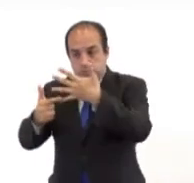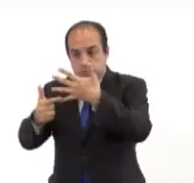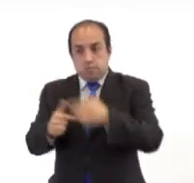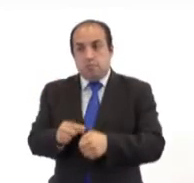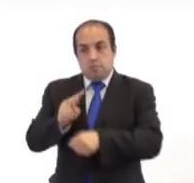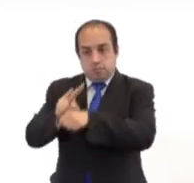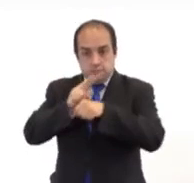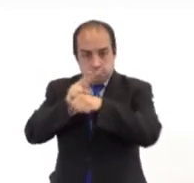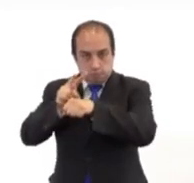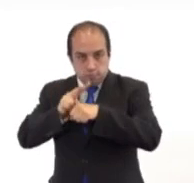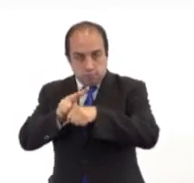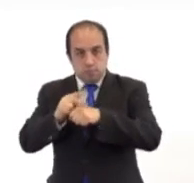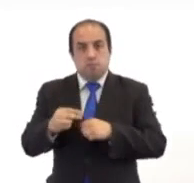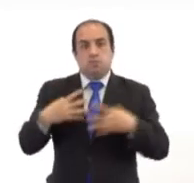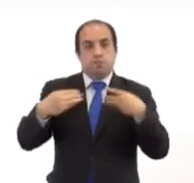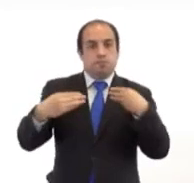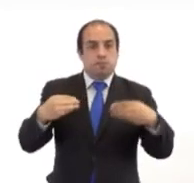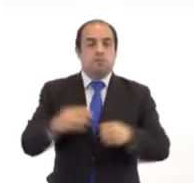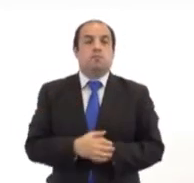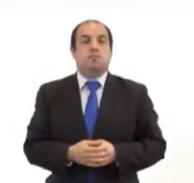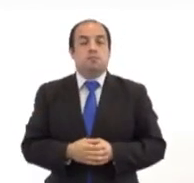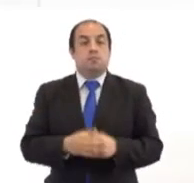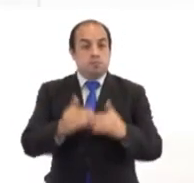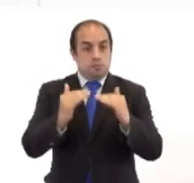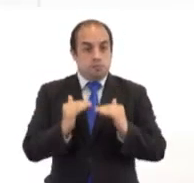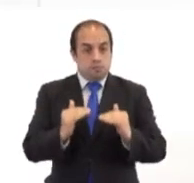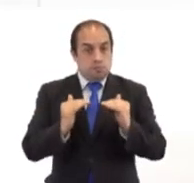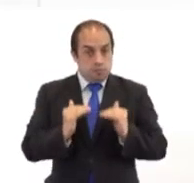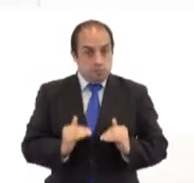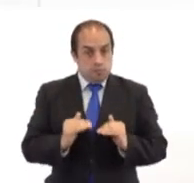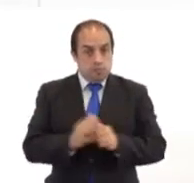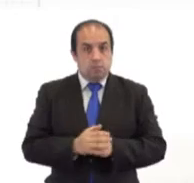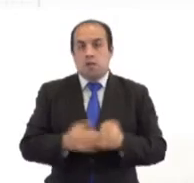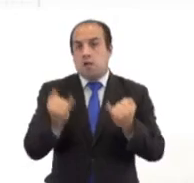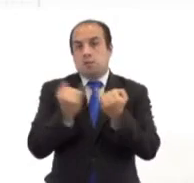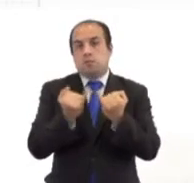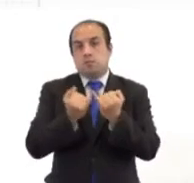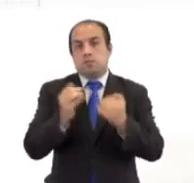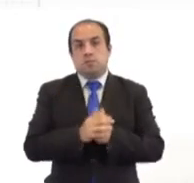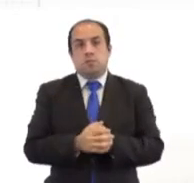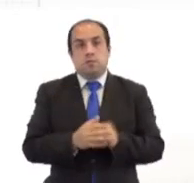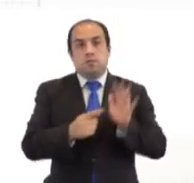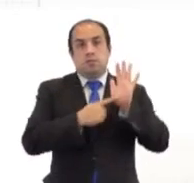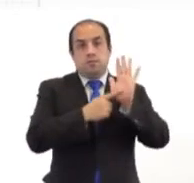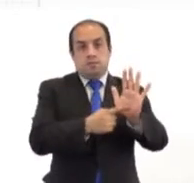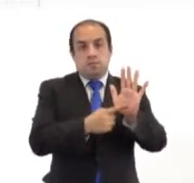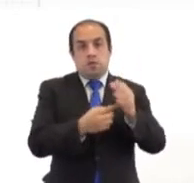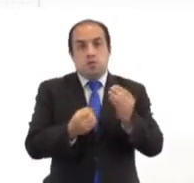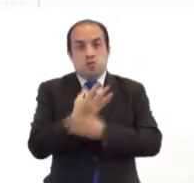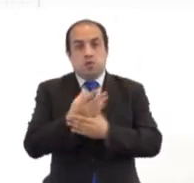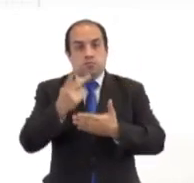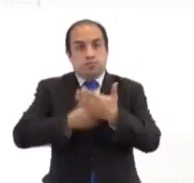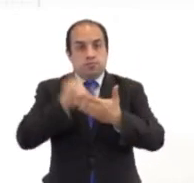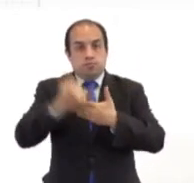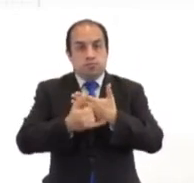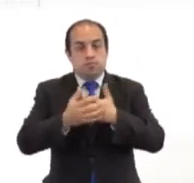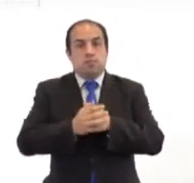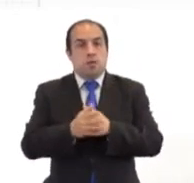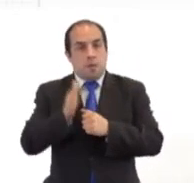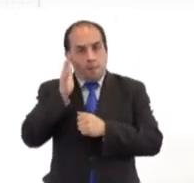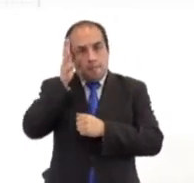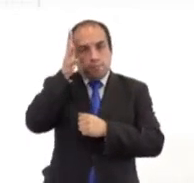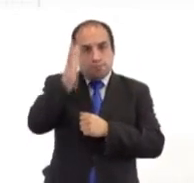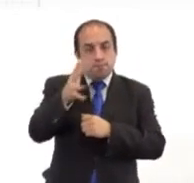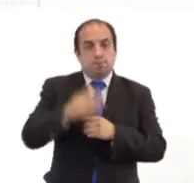seguimiento de la pandemia. Siguiente. Siguiente. De igual manera, les presentamos unas nuevas proyecciones del modelo